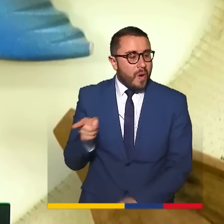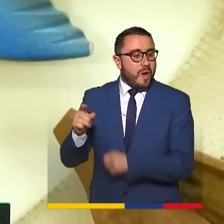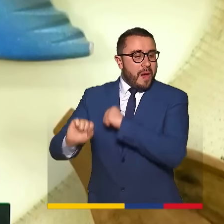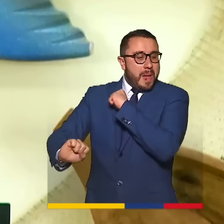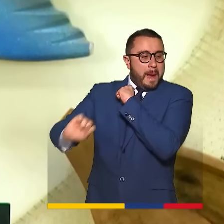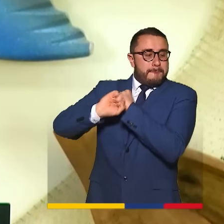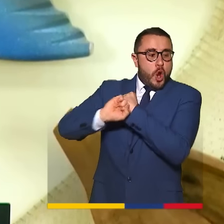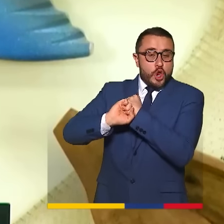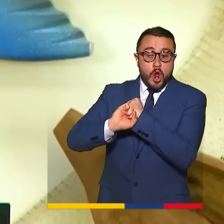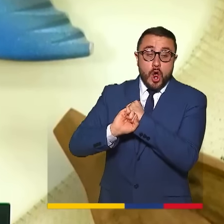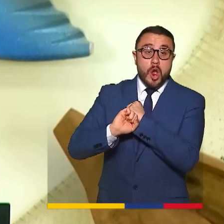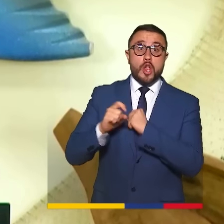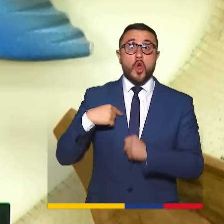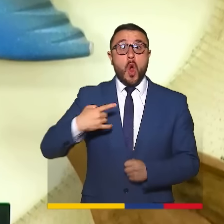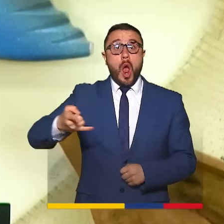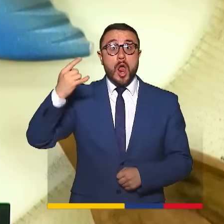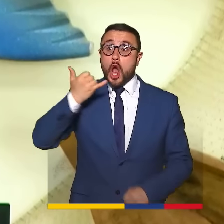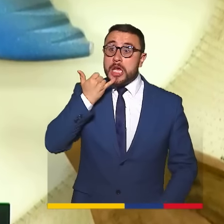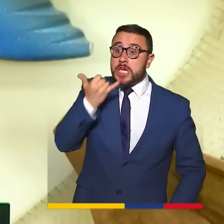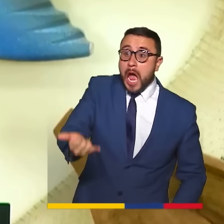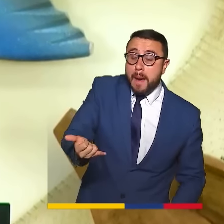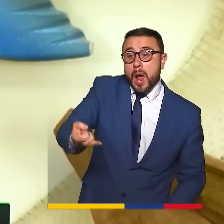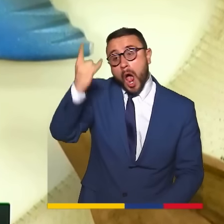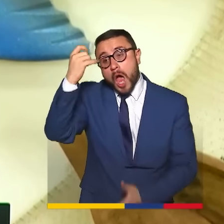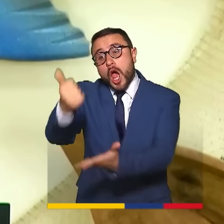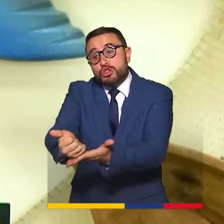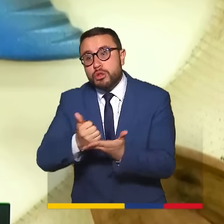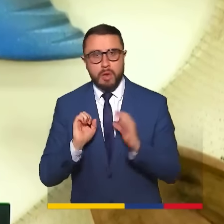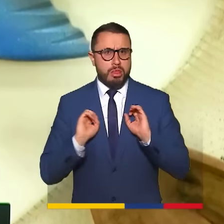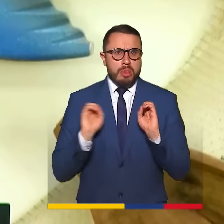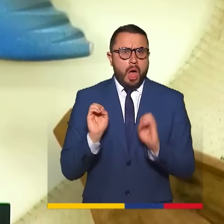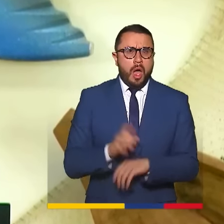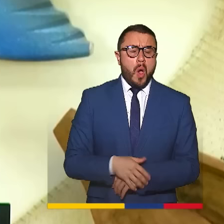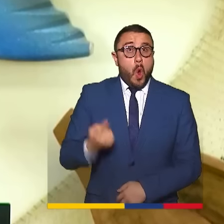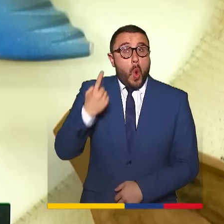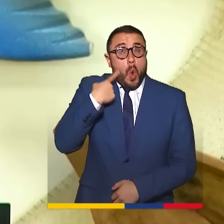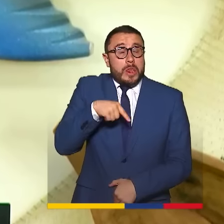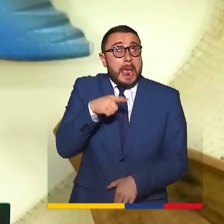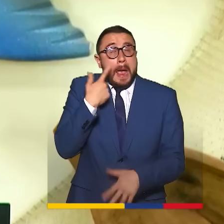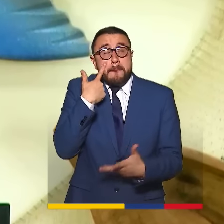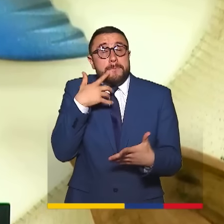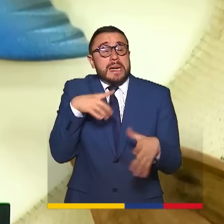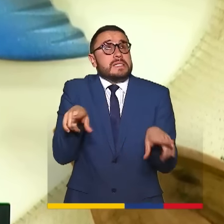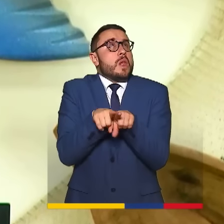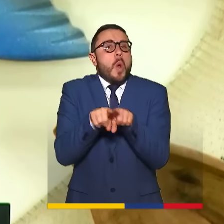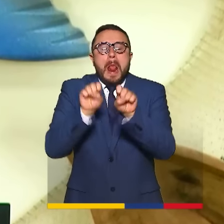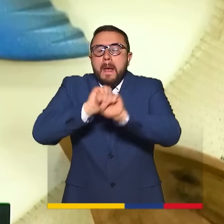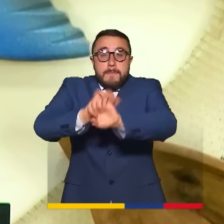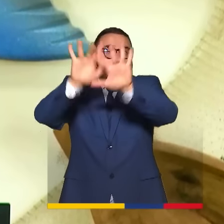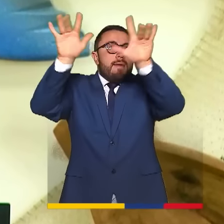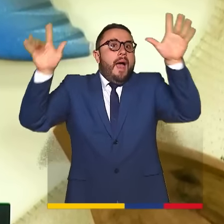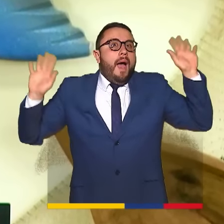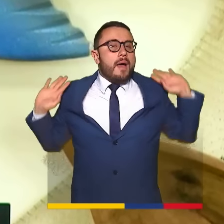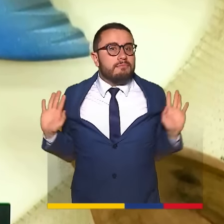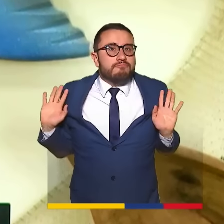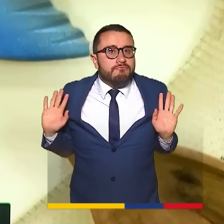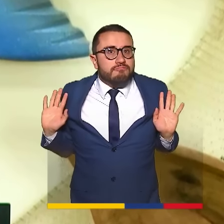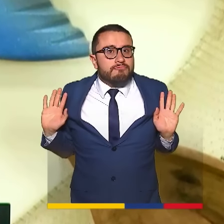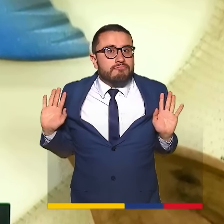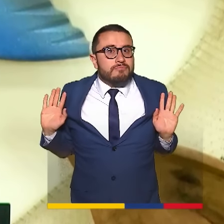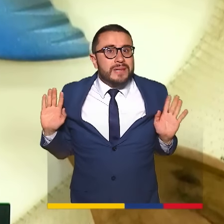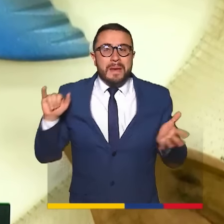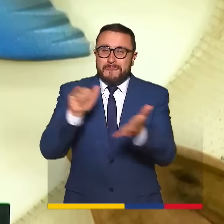sin pedirle nada, sin llamarlos. De pronto llegaron, como por arte de magia, en momentos como el de hoy y el